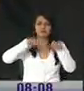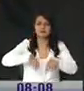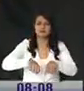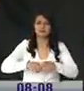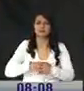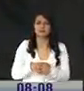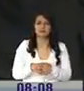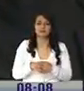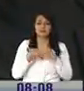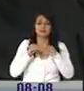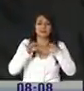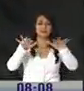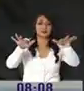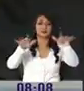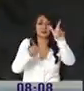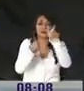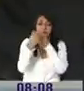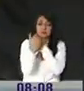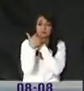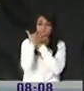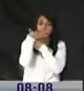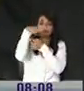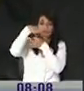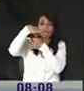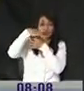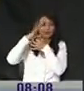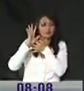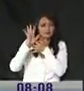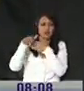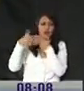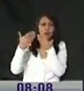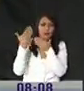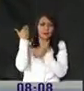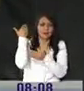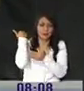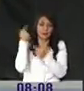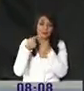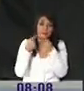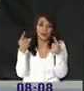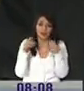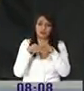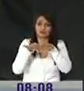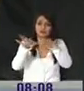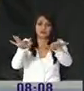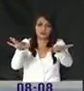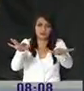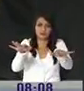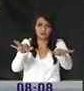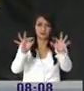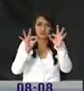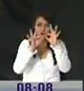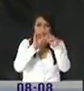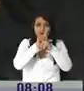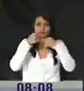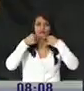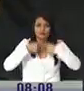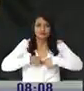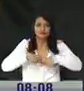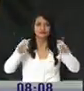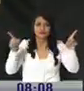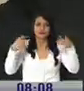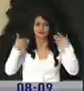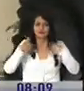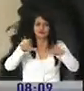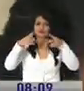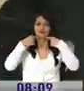redes en la votación ya no sea tan grande pero sí a nivel de territorio cuando las redes logran marcar la agenda de la